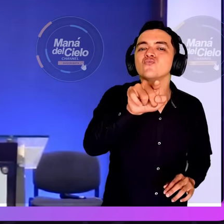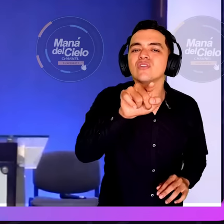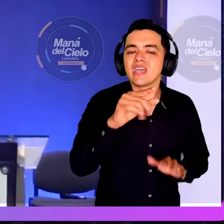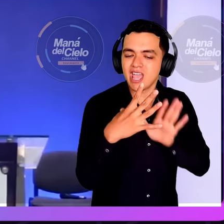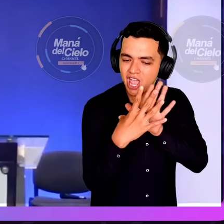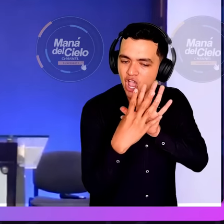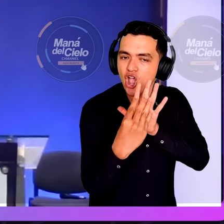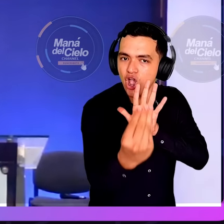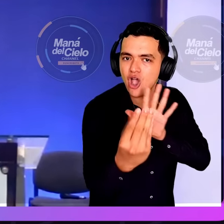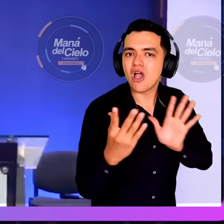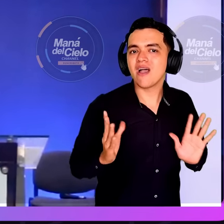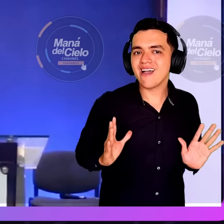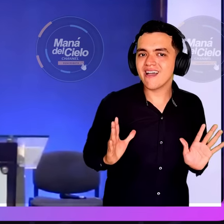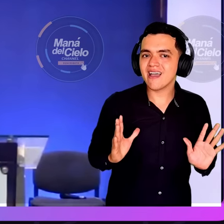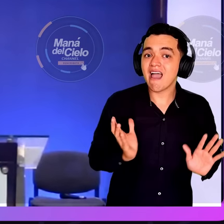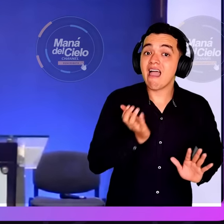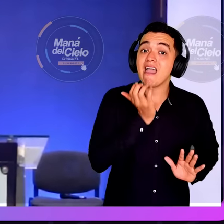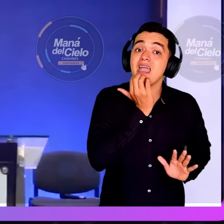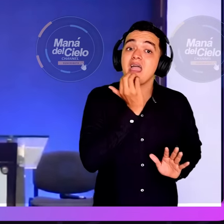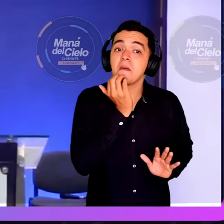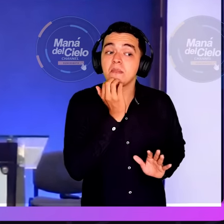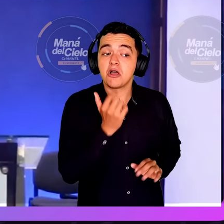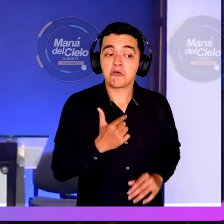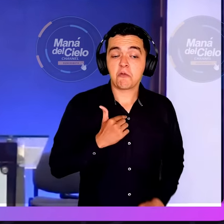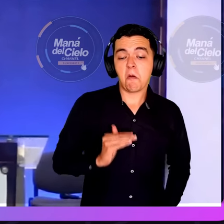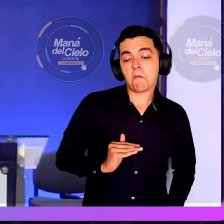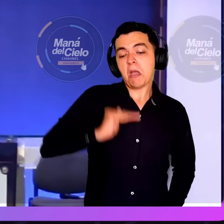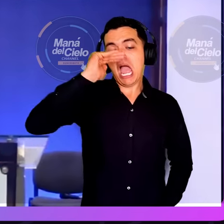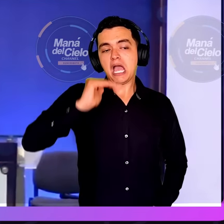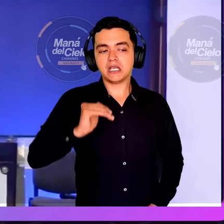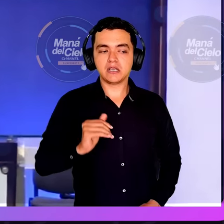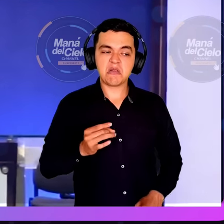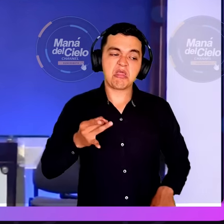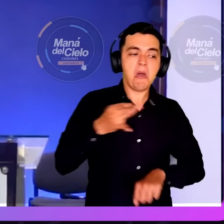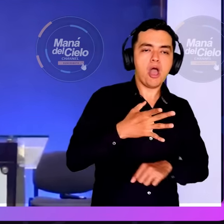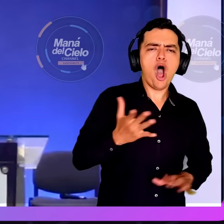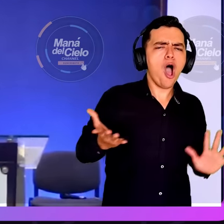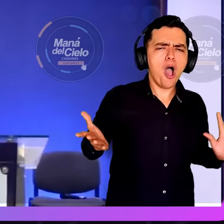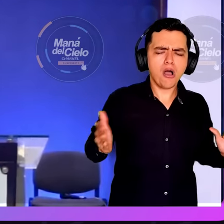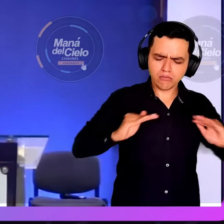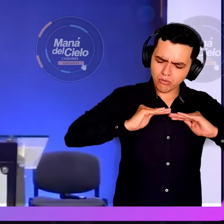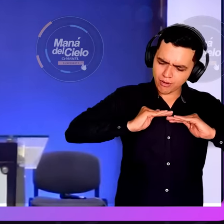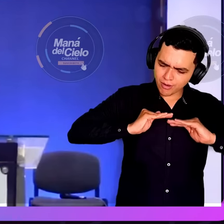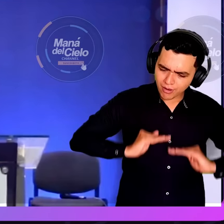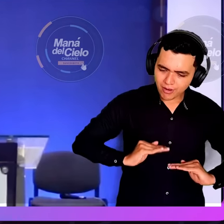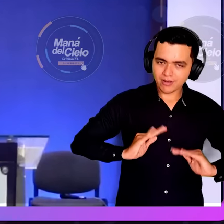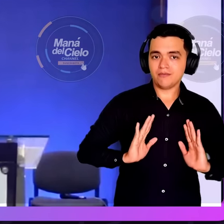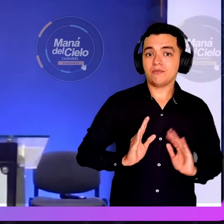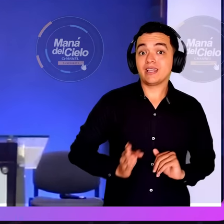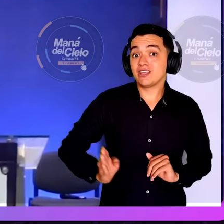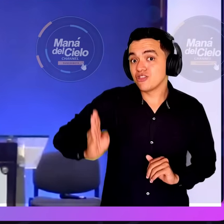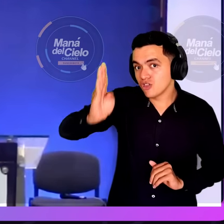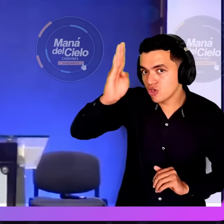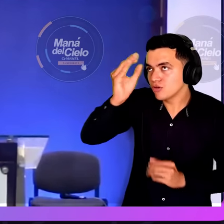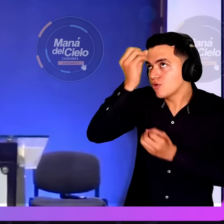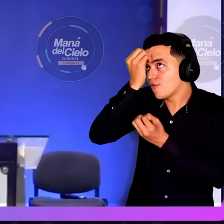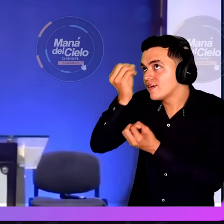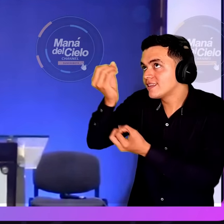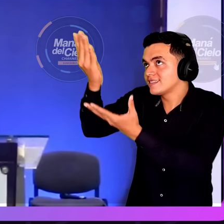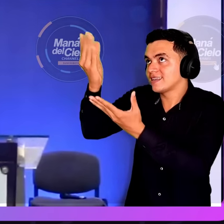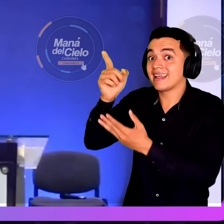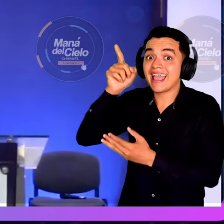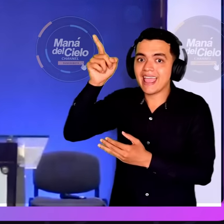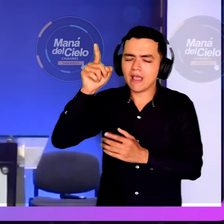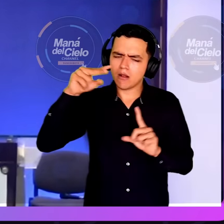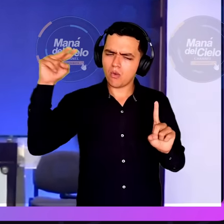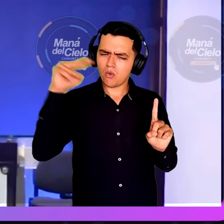Varones de Dios. Dijo, sí, mija. No, no dijo tampoco más. Ay, mija. Porque, hermano, usted no espere que la lo... Ay. Usted simplemente